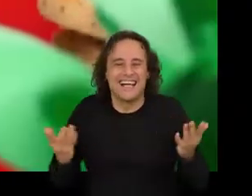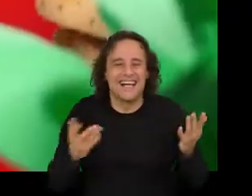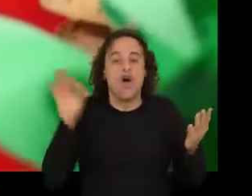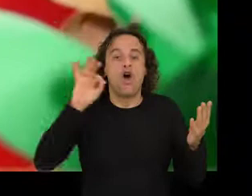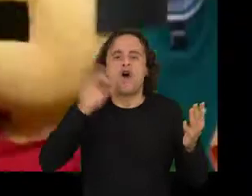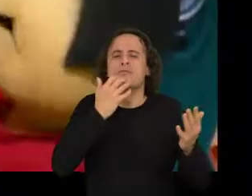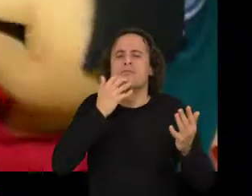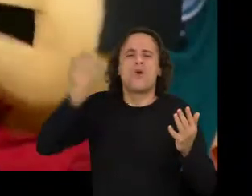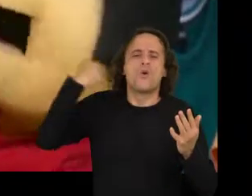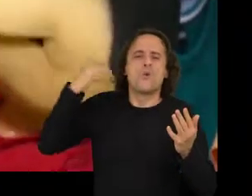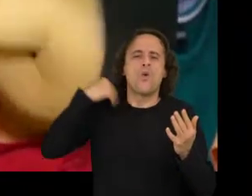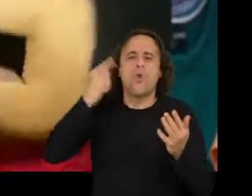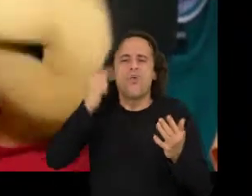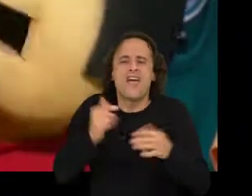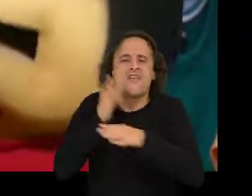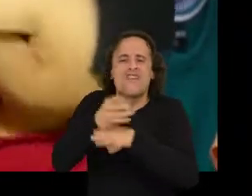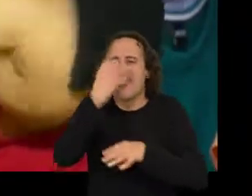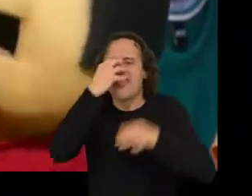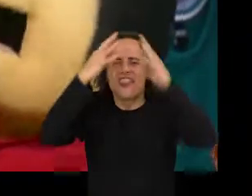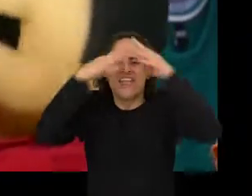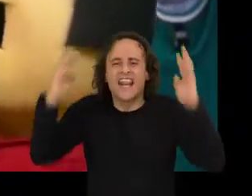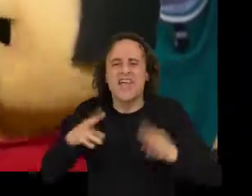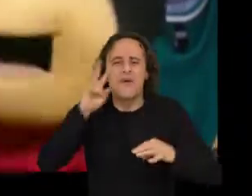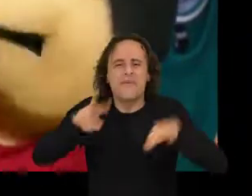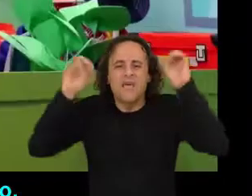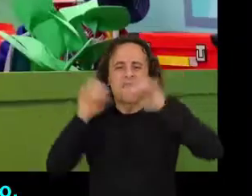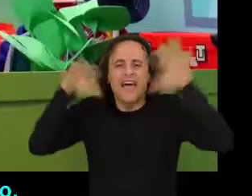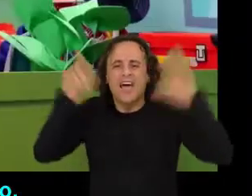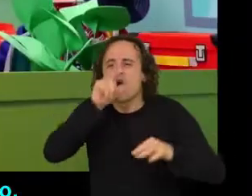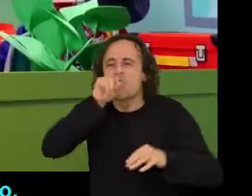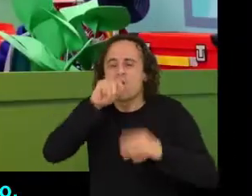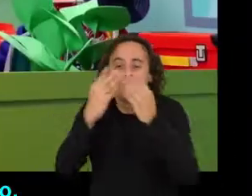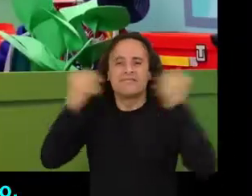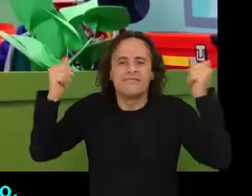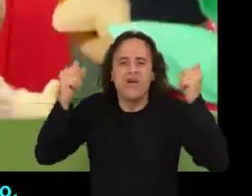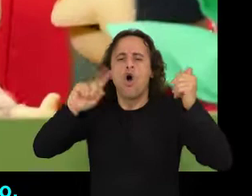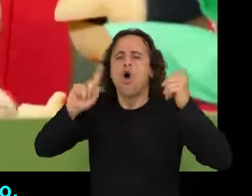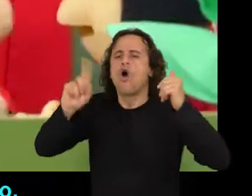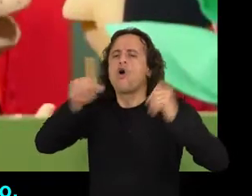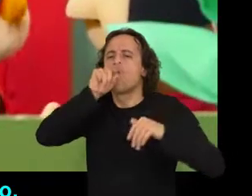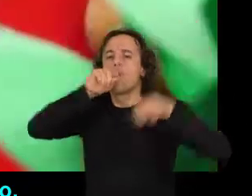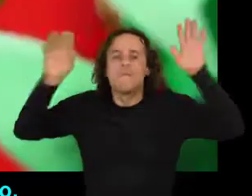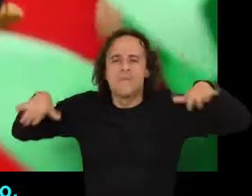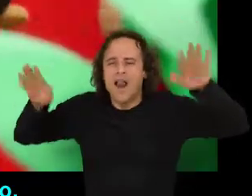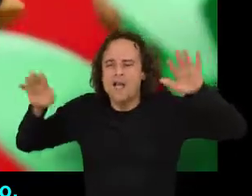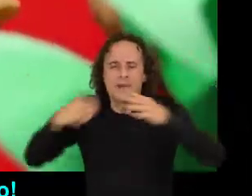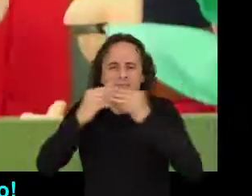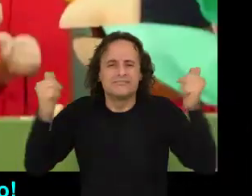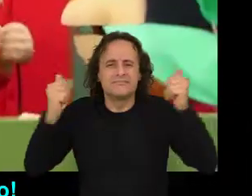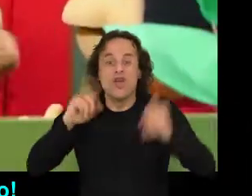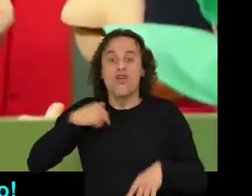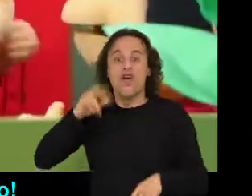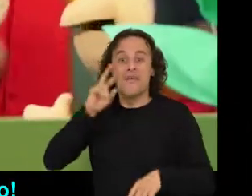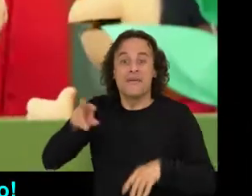cousa. Unha vez vin un mago no circo que facía desaparecer unha galiña. Ou, que diga, unha pomba. Eu vin. Un mago